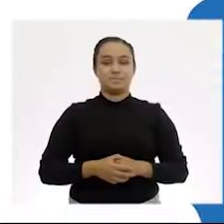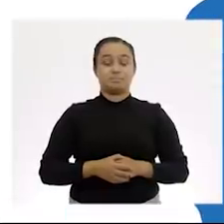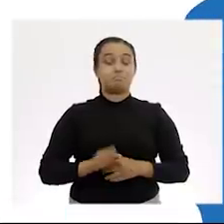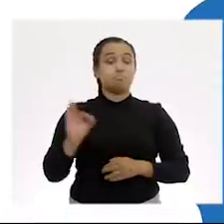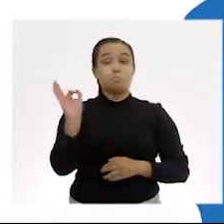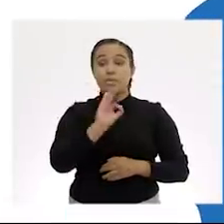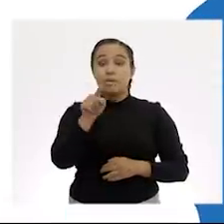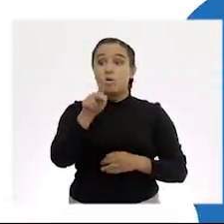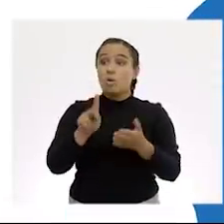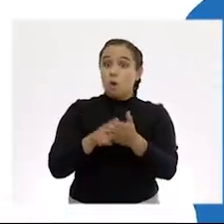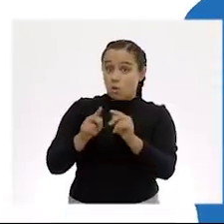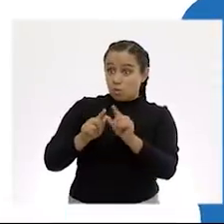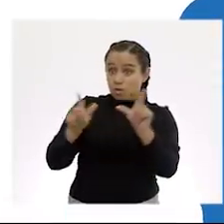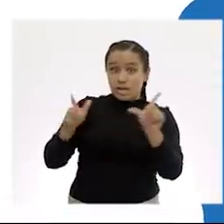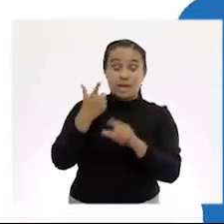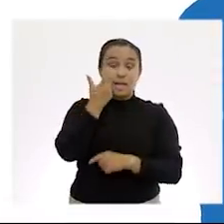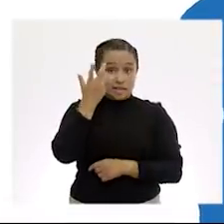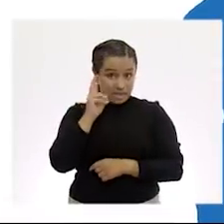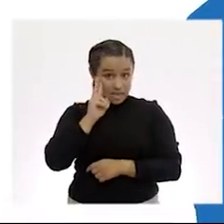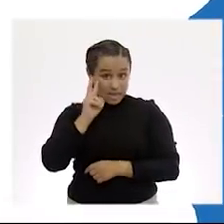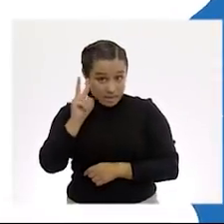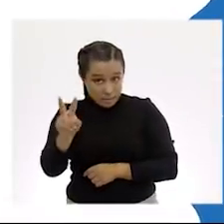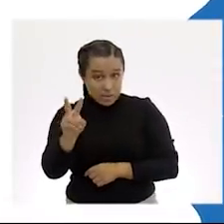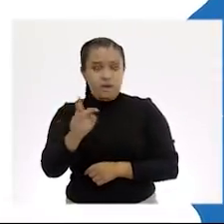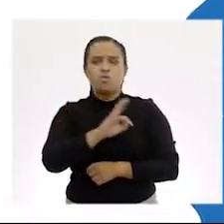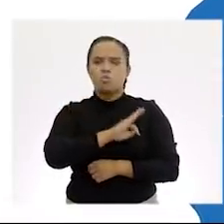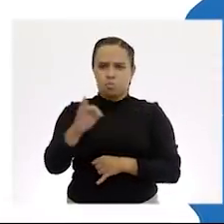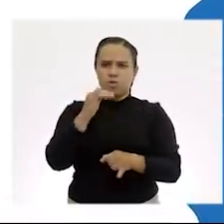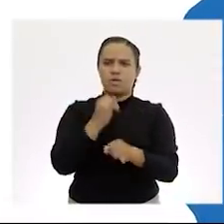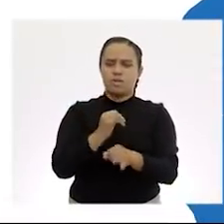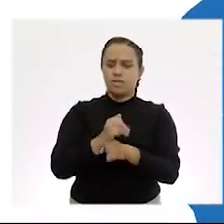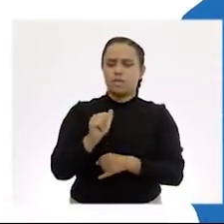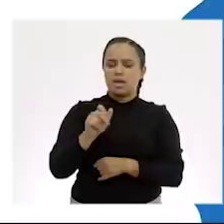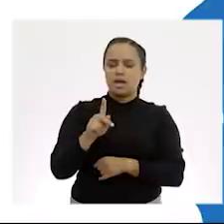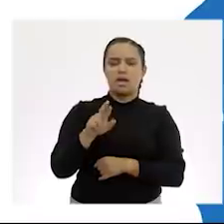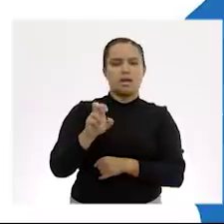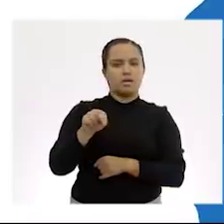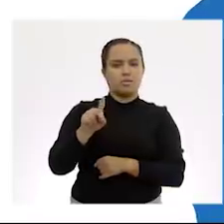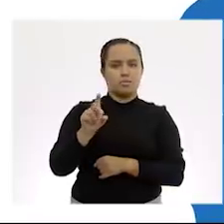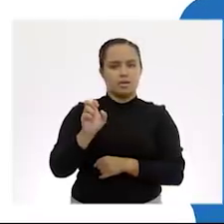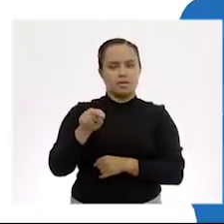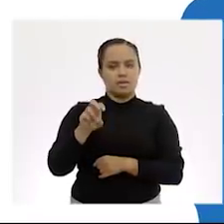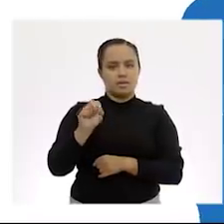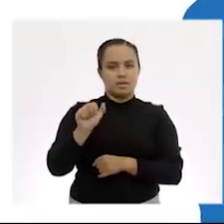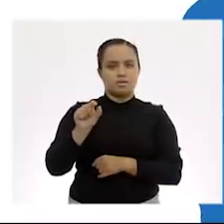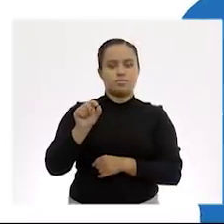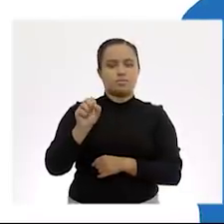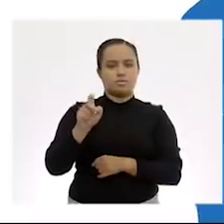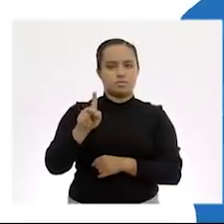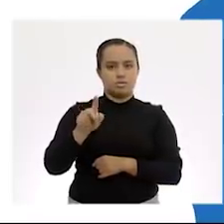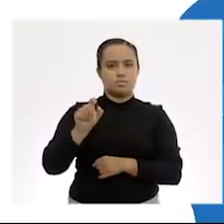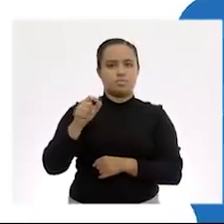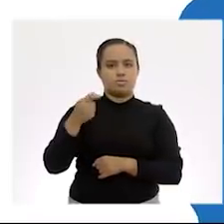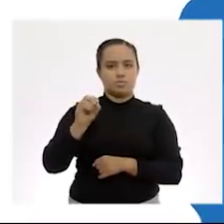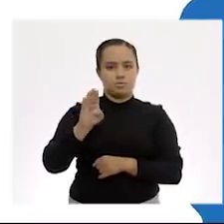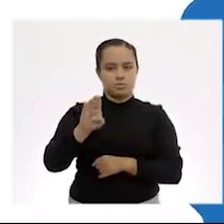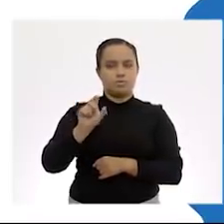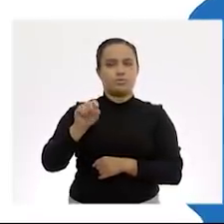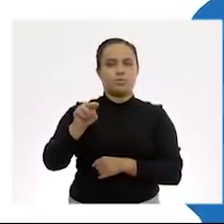Si quieres volver a ver los programas de Aprende en Casa 2, los puedes encontrar en la siguiente liga: